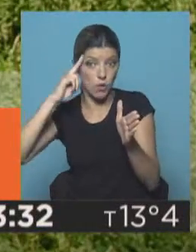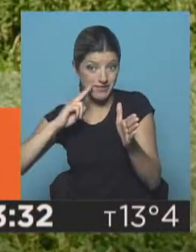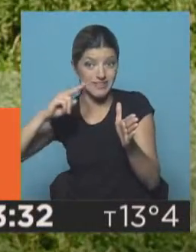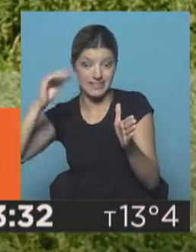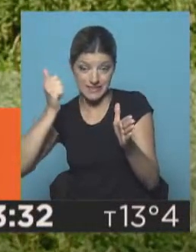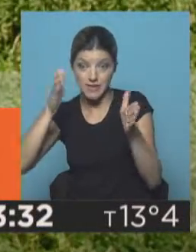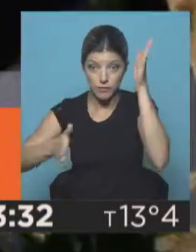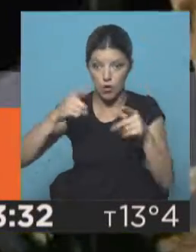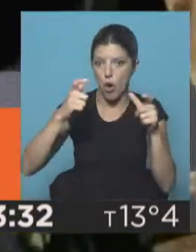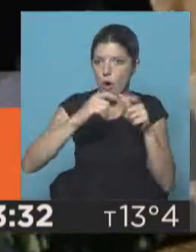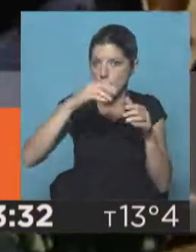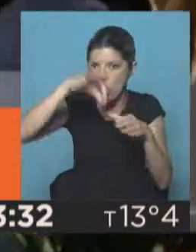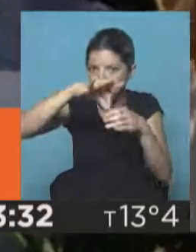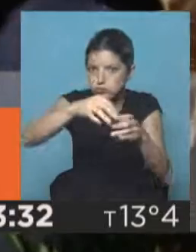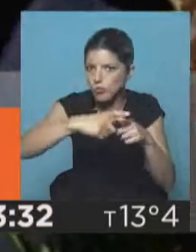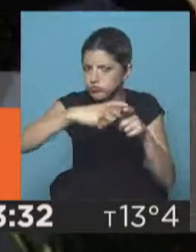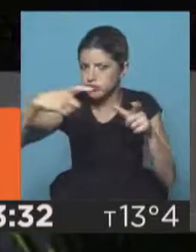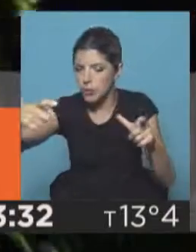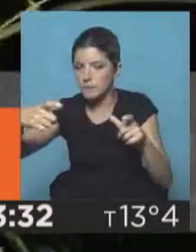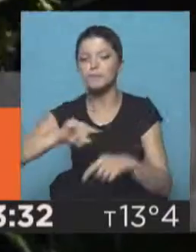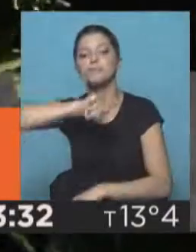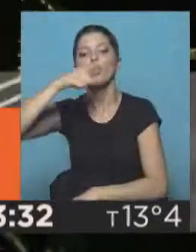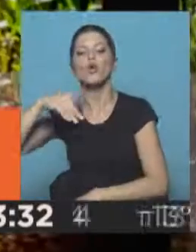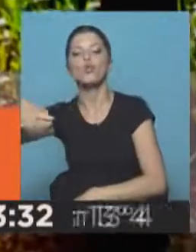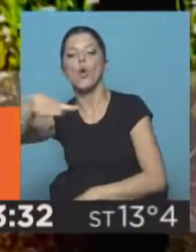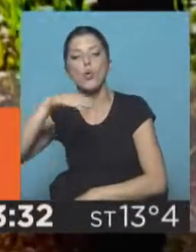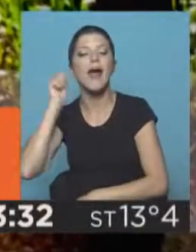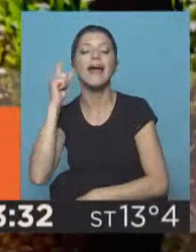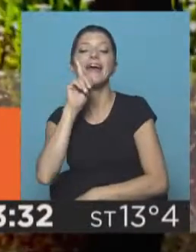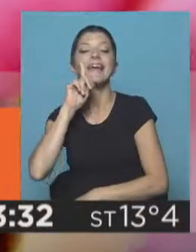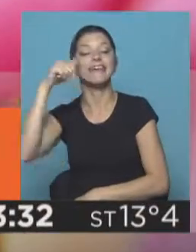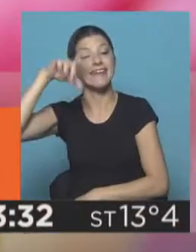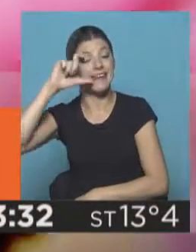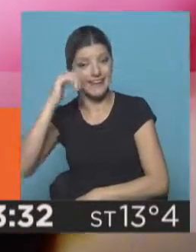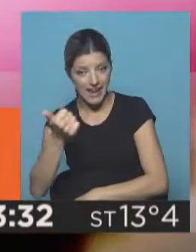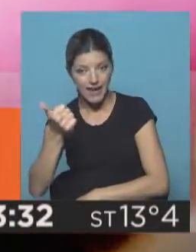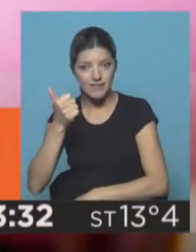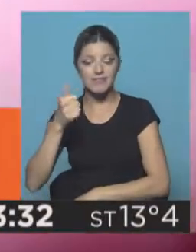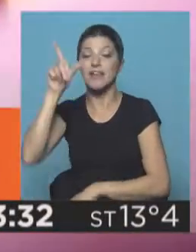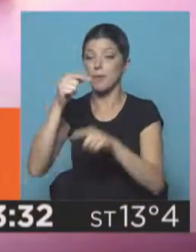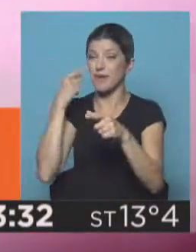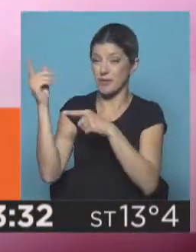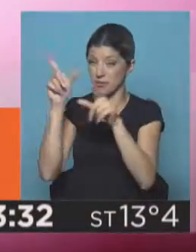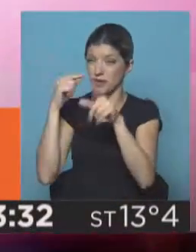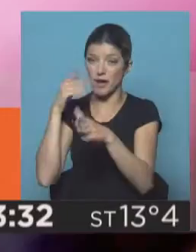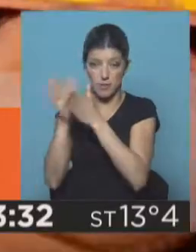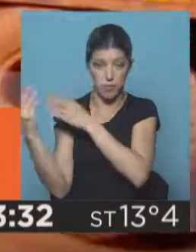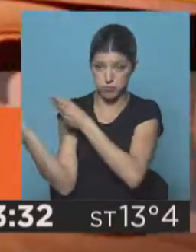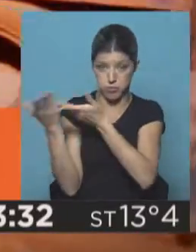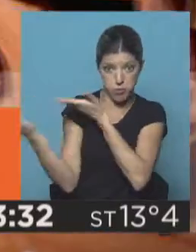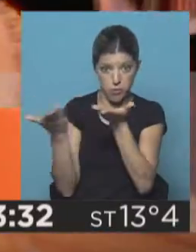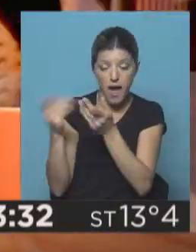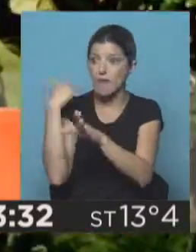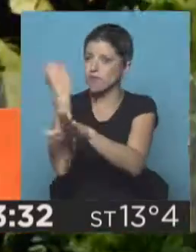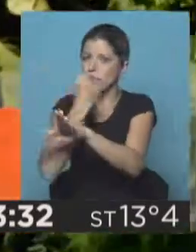1996. Y en Guinea-Conakry, la presencia de desplazados liberianos fue vital, según la investigación, para expandir